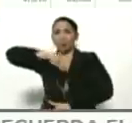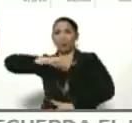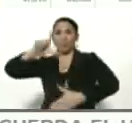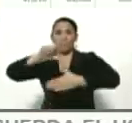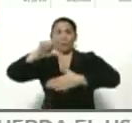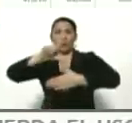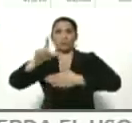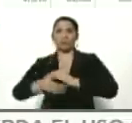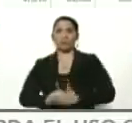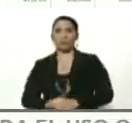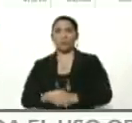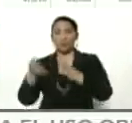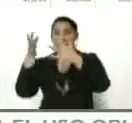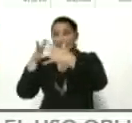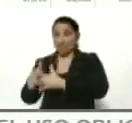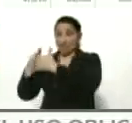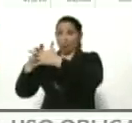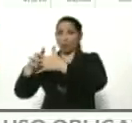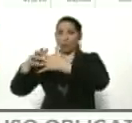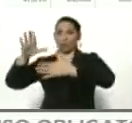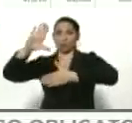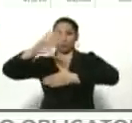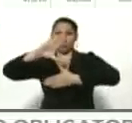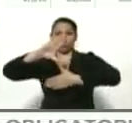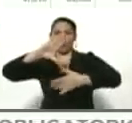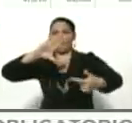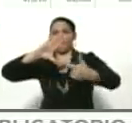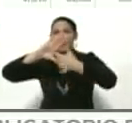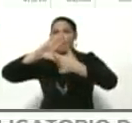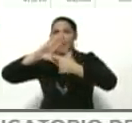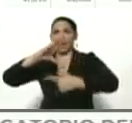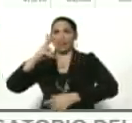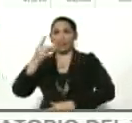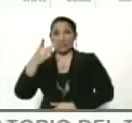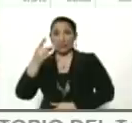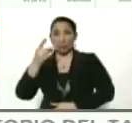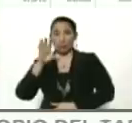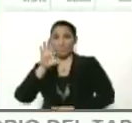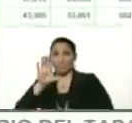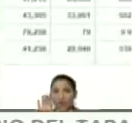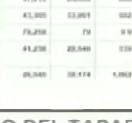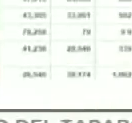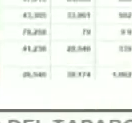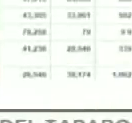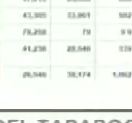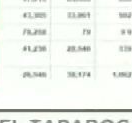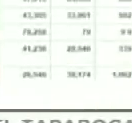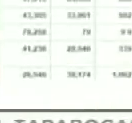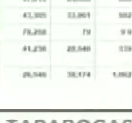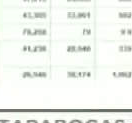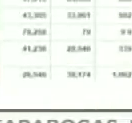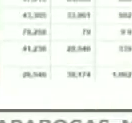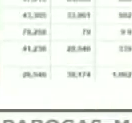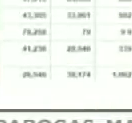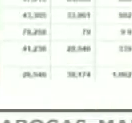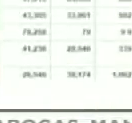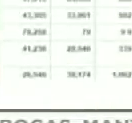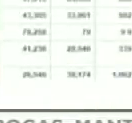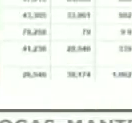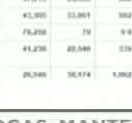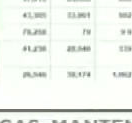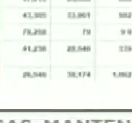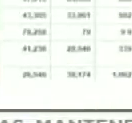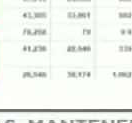continente, los Estados Unidos de Norteamérica. El segundo epicentro, Brasil. Hay algo que